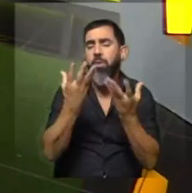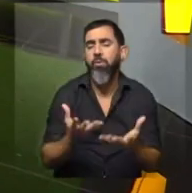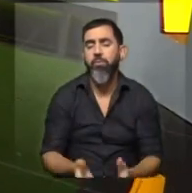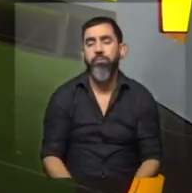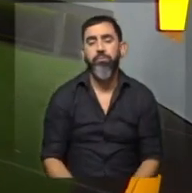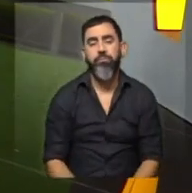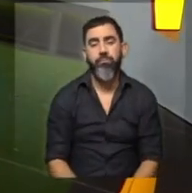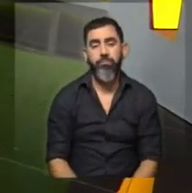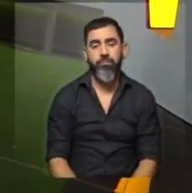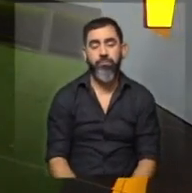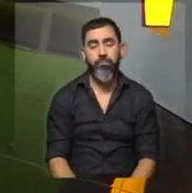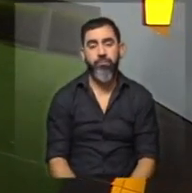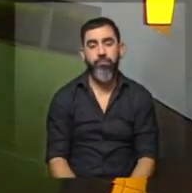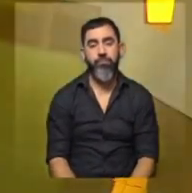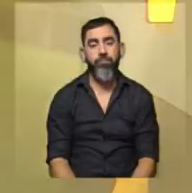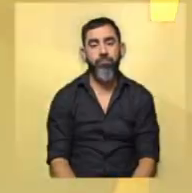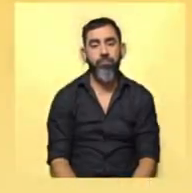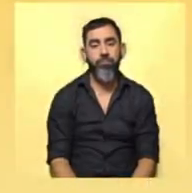A ver.